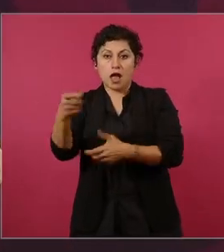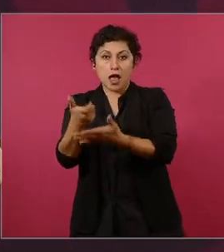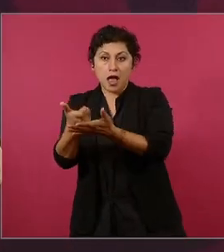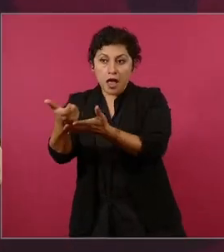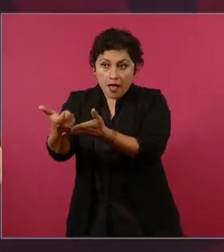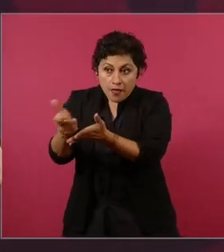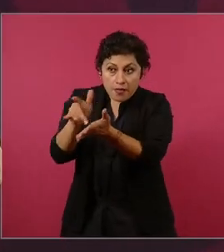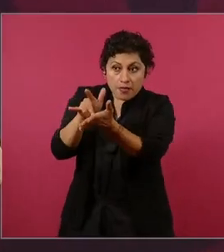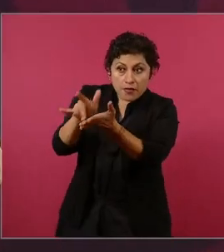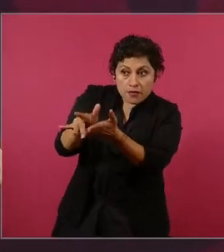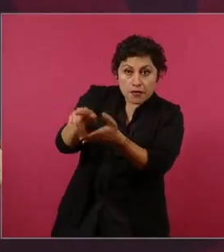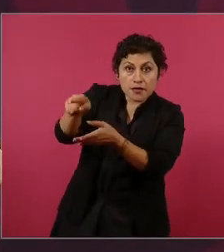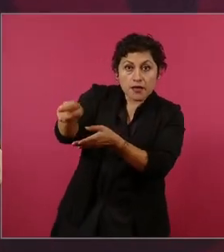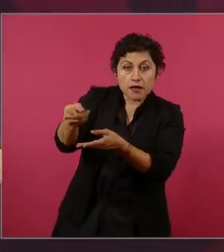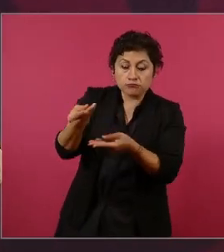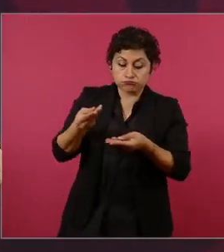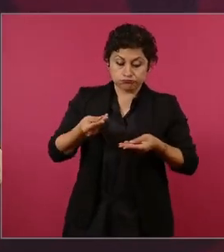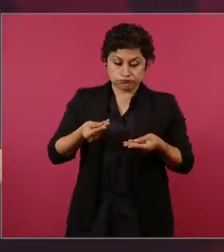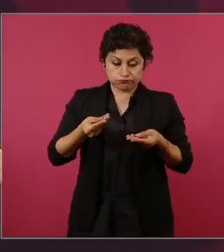y se beneficia la industria,